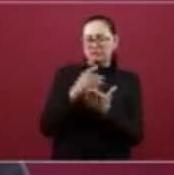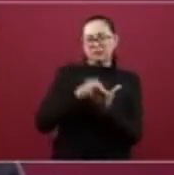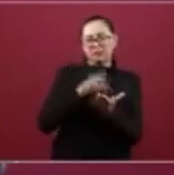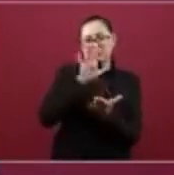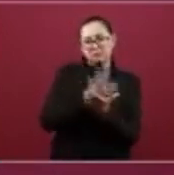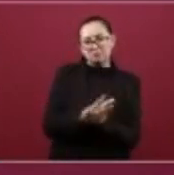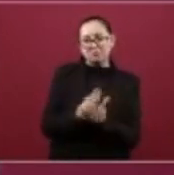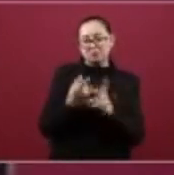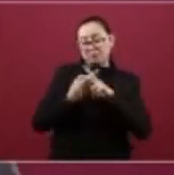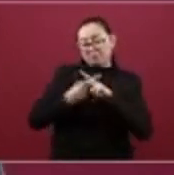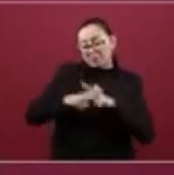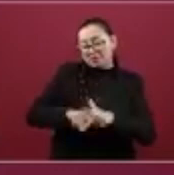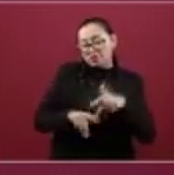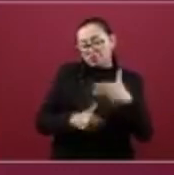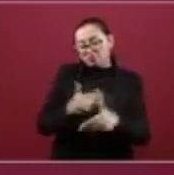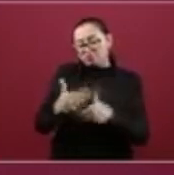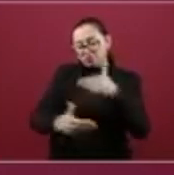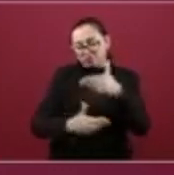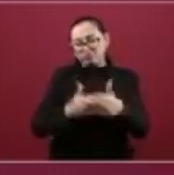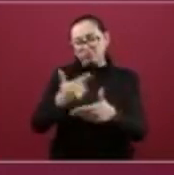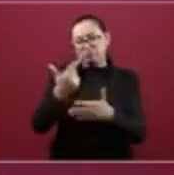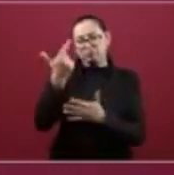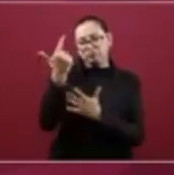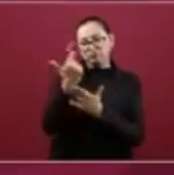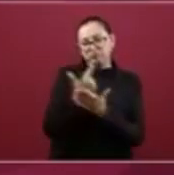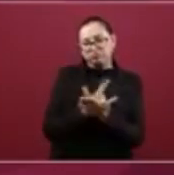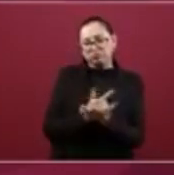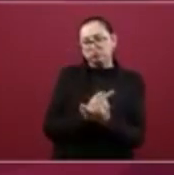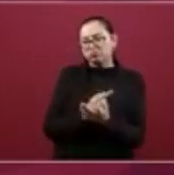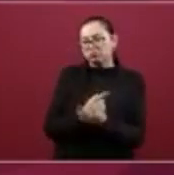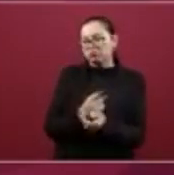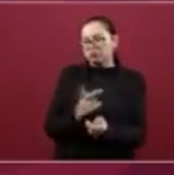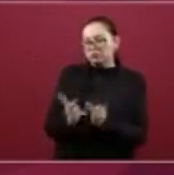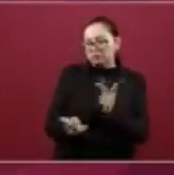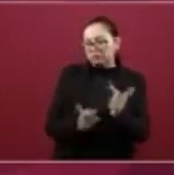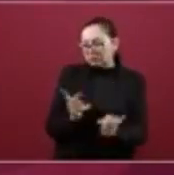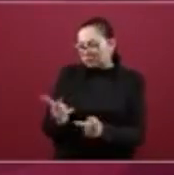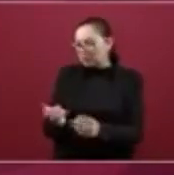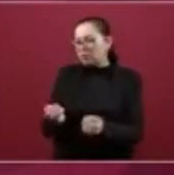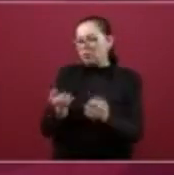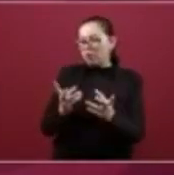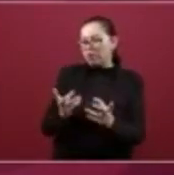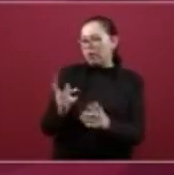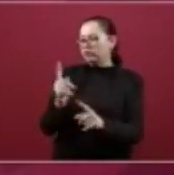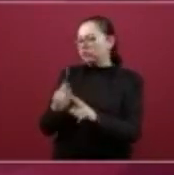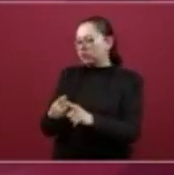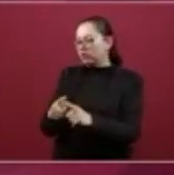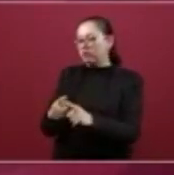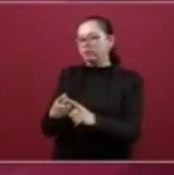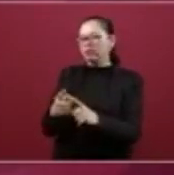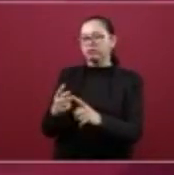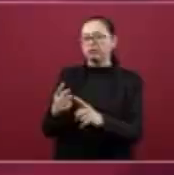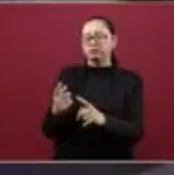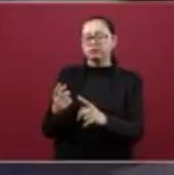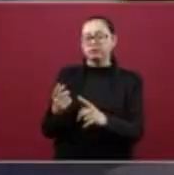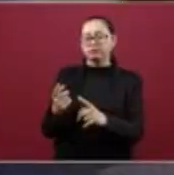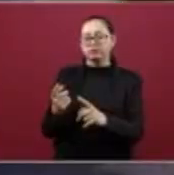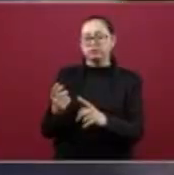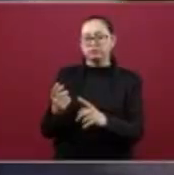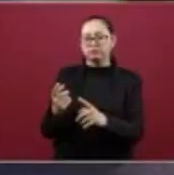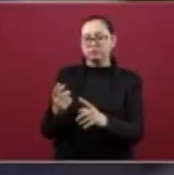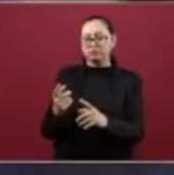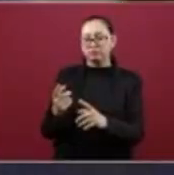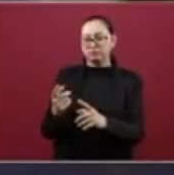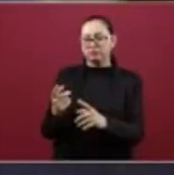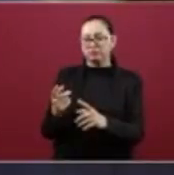un proceso de censo, de identificación de los